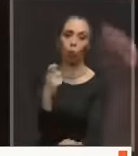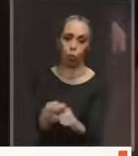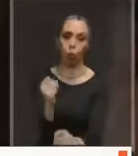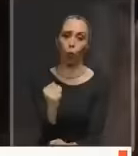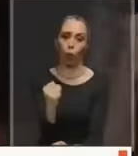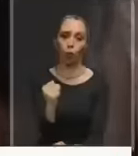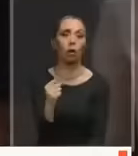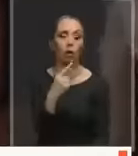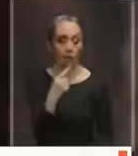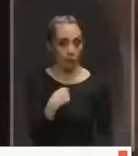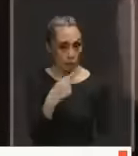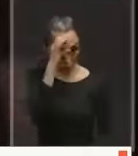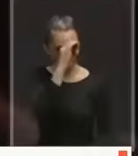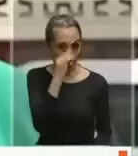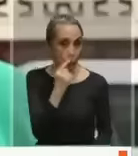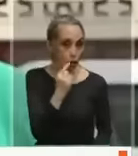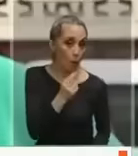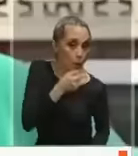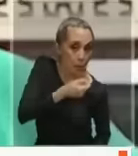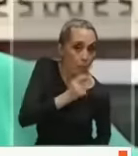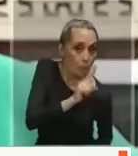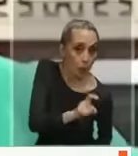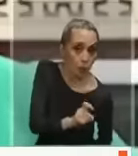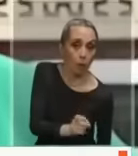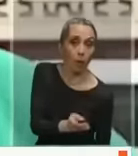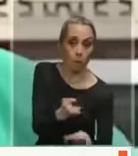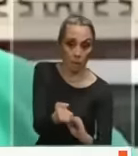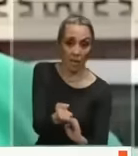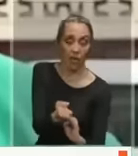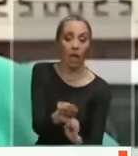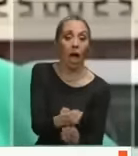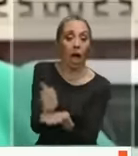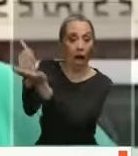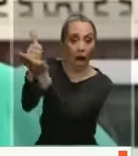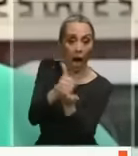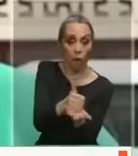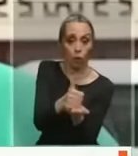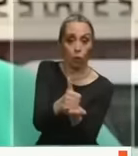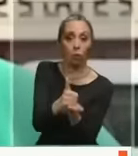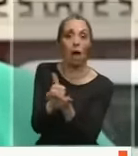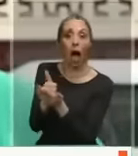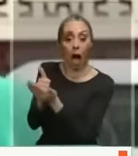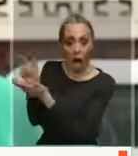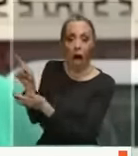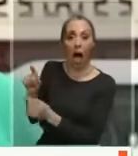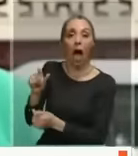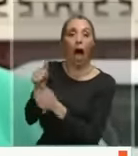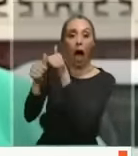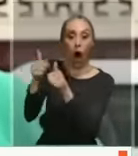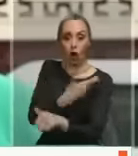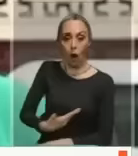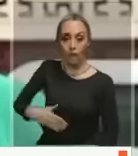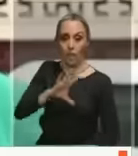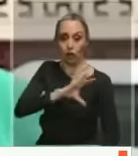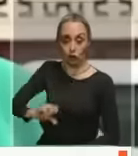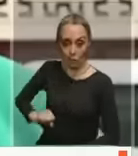mi criterio, más bien debería de pedir ayuda, como por ejemplo a las autoridades de El Salvador, porque se ha visto claramente el